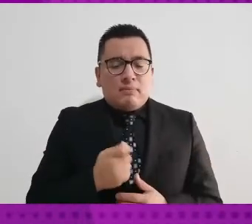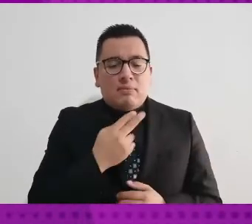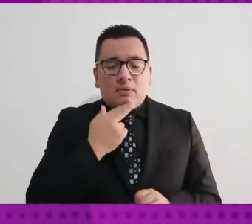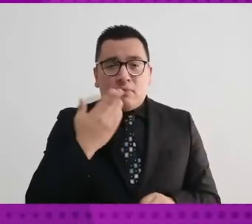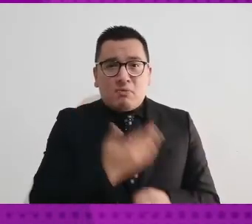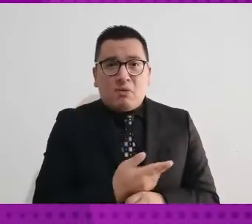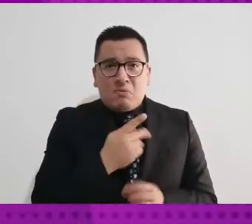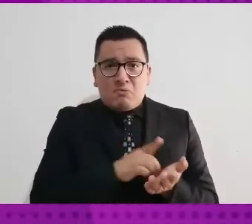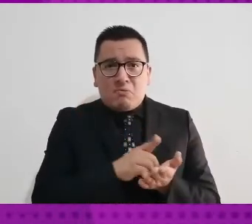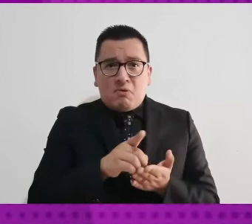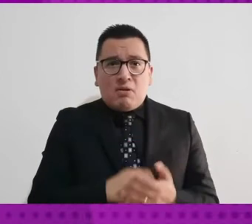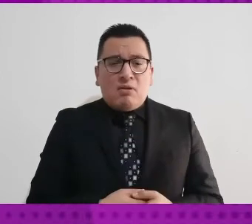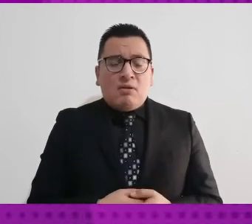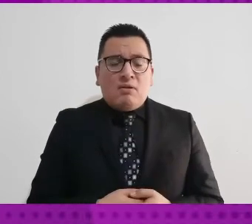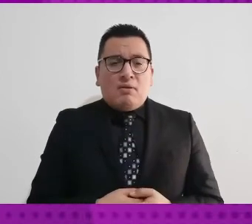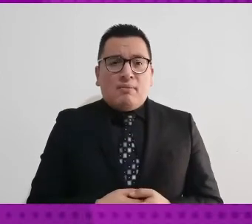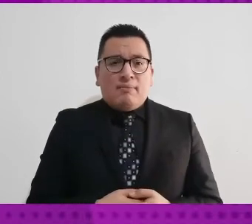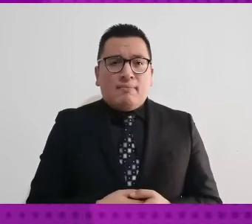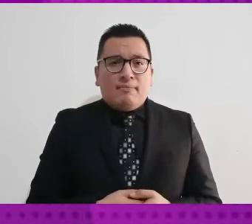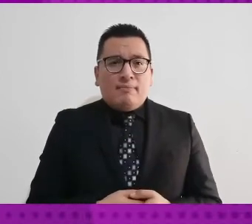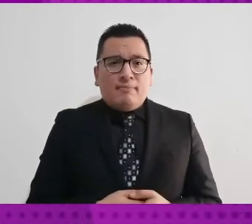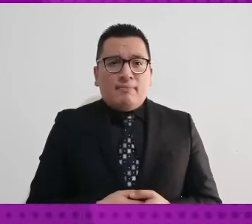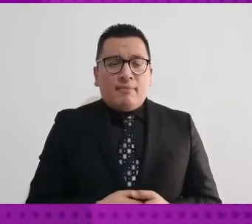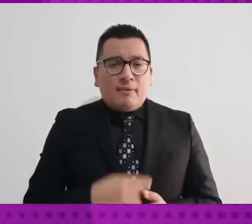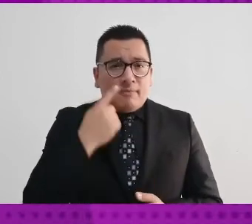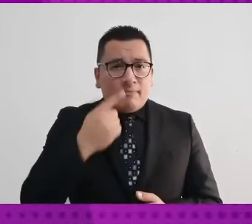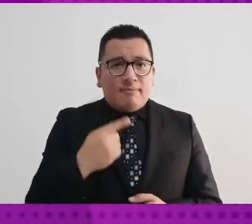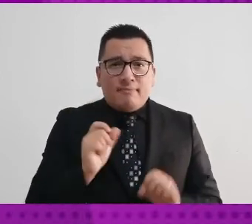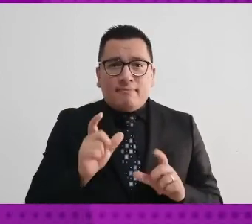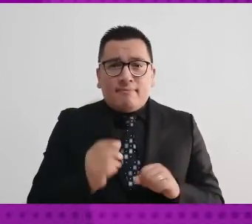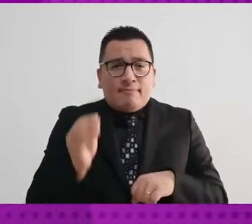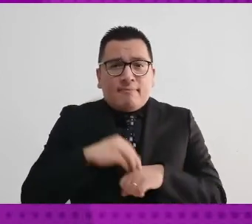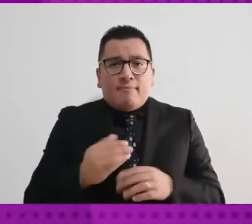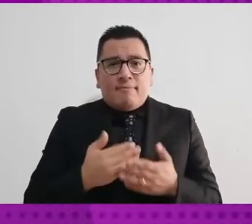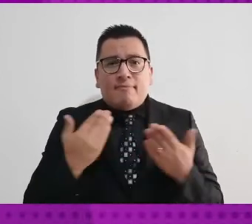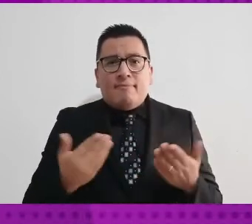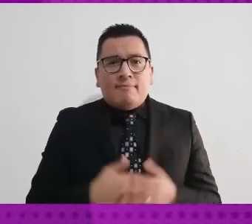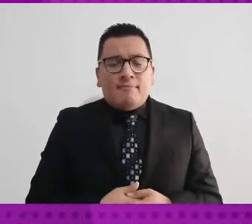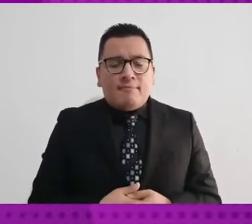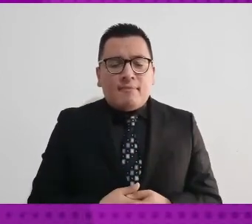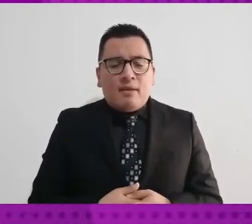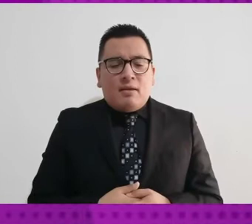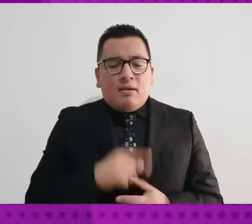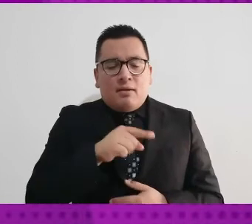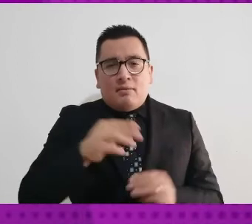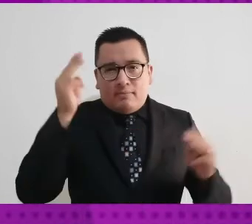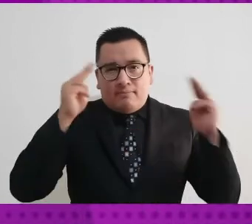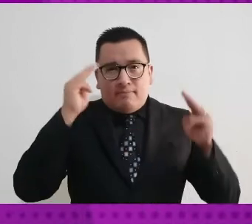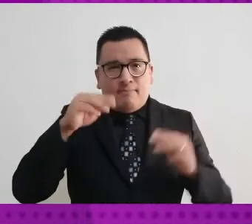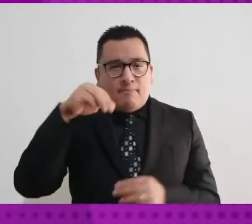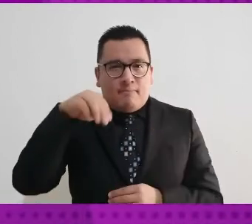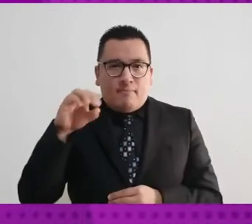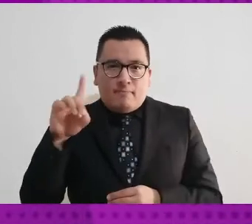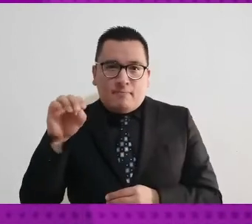del ejercicio de sus derechos, y que, fíjate que además, ahora relacionándolo un poco con el modo, con